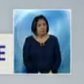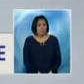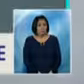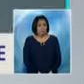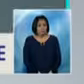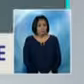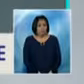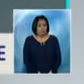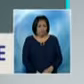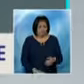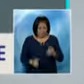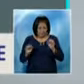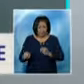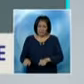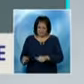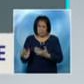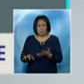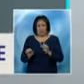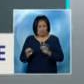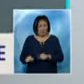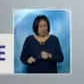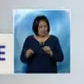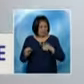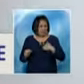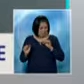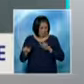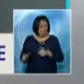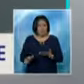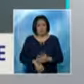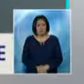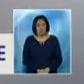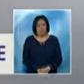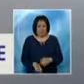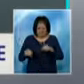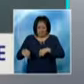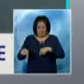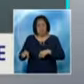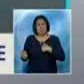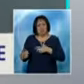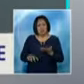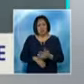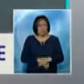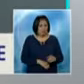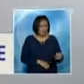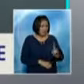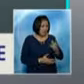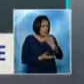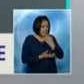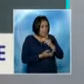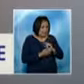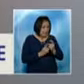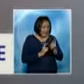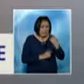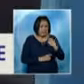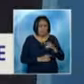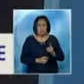¿Sabes? ¿Ah? Voy a morir, señor. Voy a morir así. Aquí voy a morir. O sea, no te arrepientes.